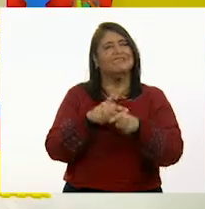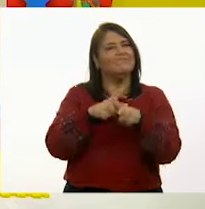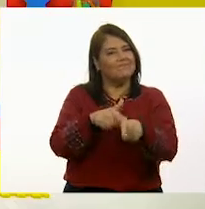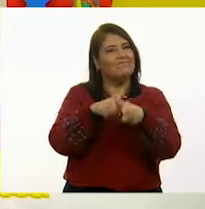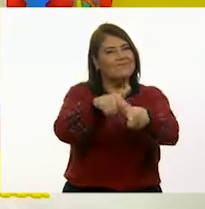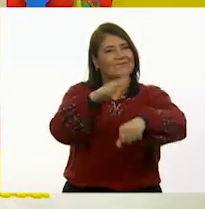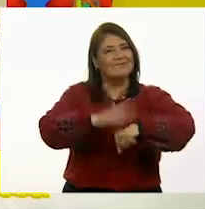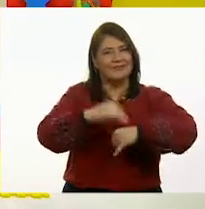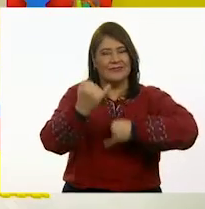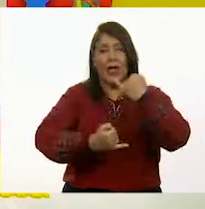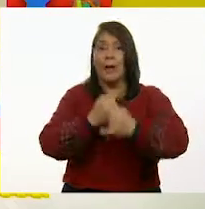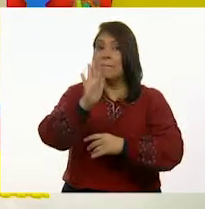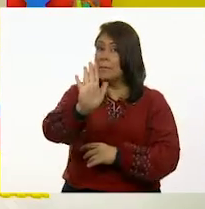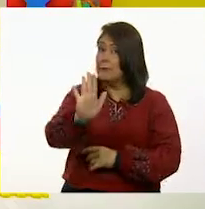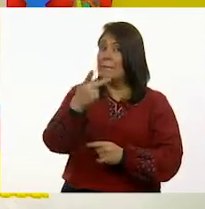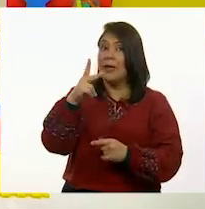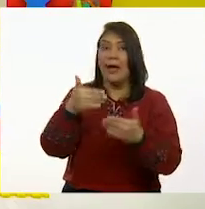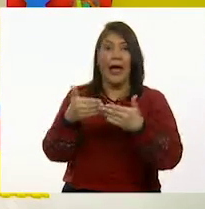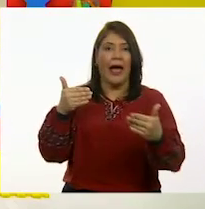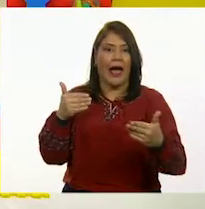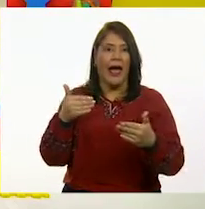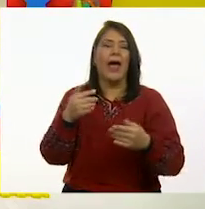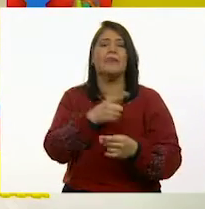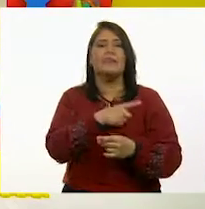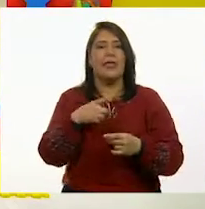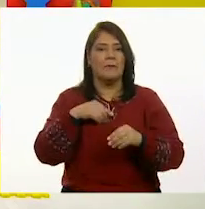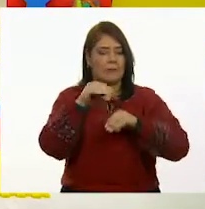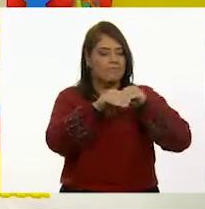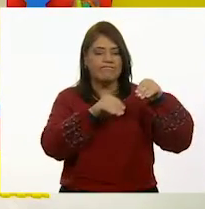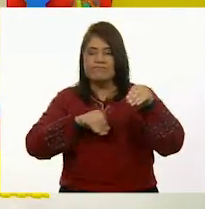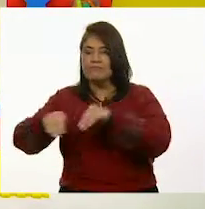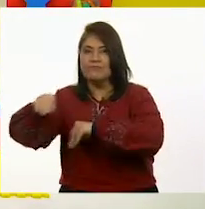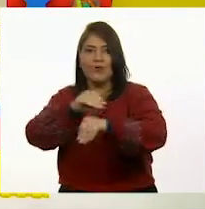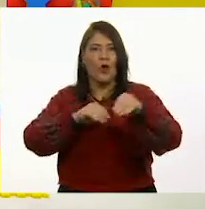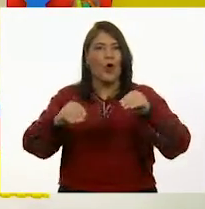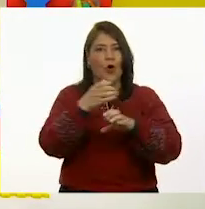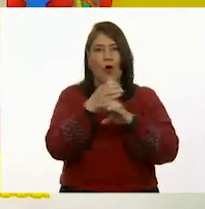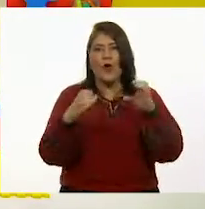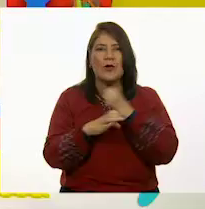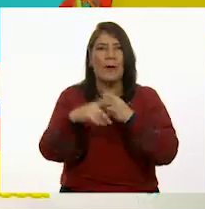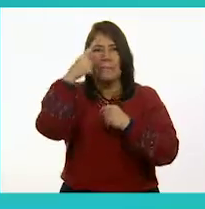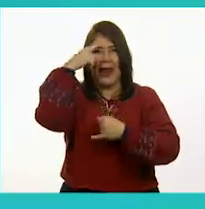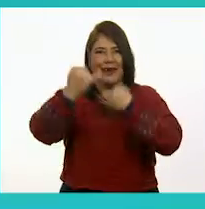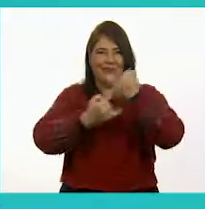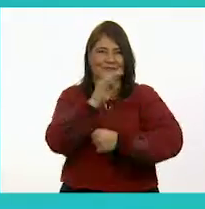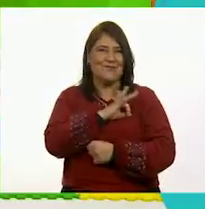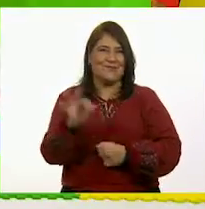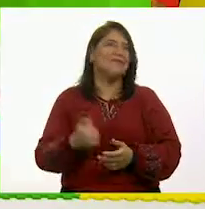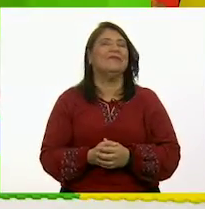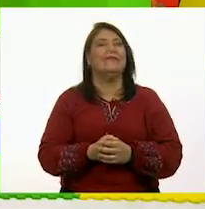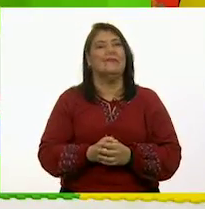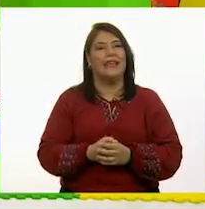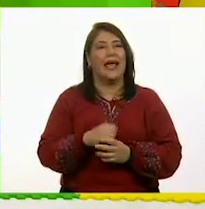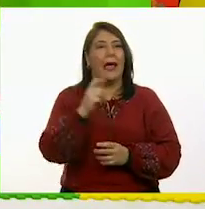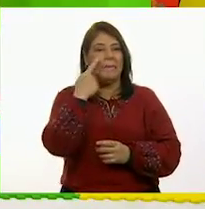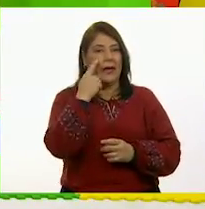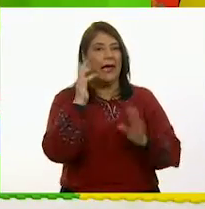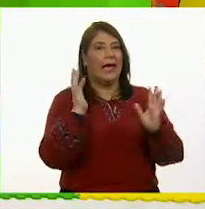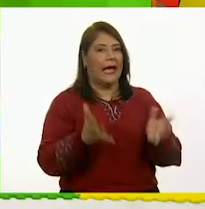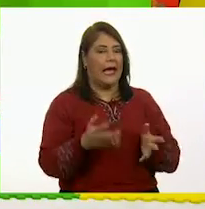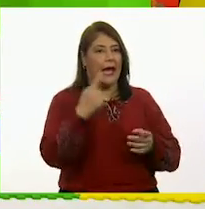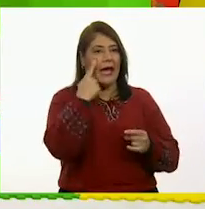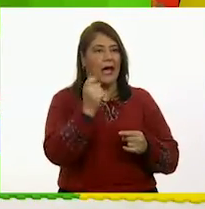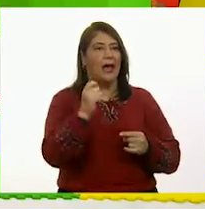más. Pero antes, vamos a acomodar el espacio para poder jugar. ¡Sí! Ya tenemos aquí